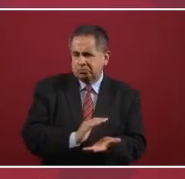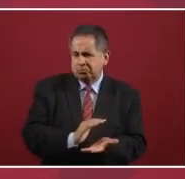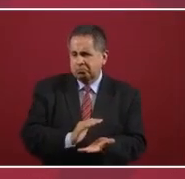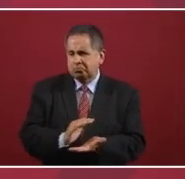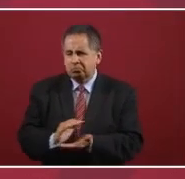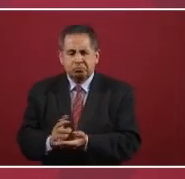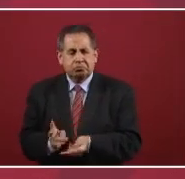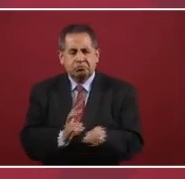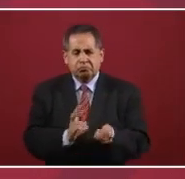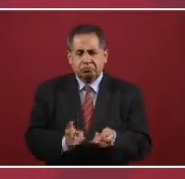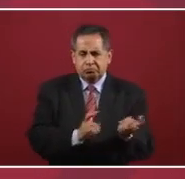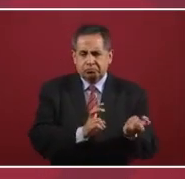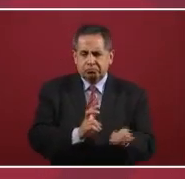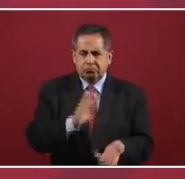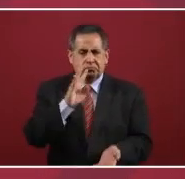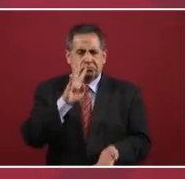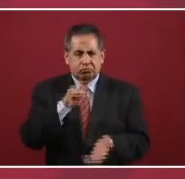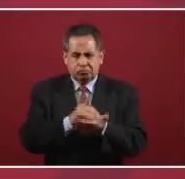el robo,